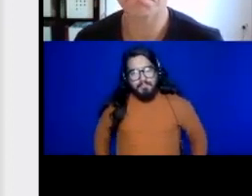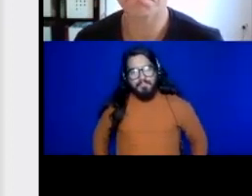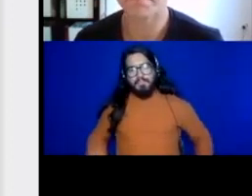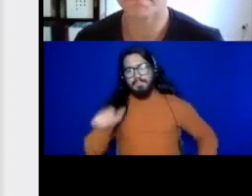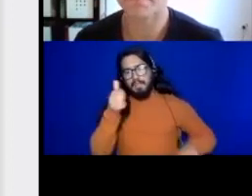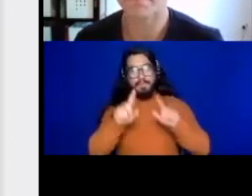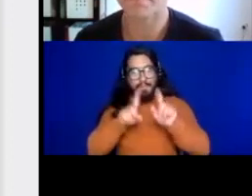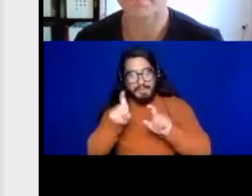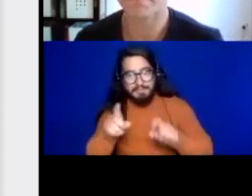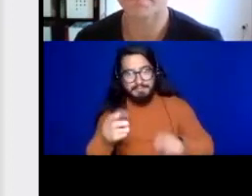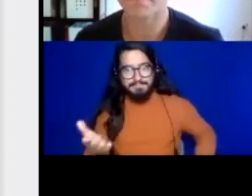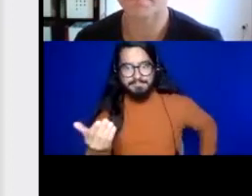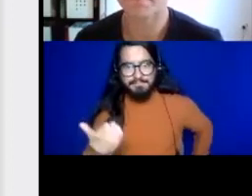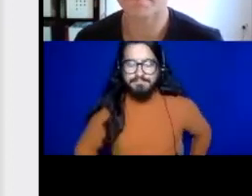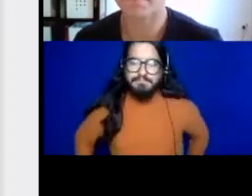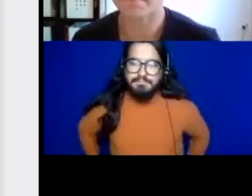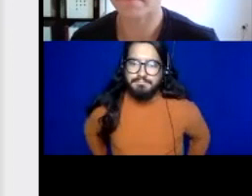Okay. ¿Otra pregunta?